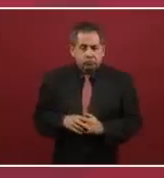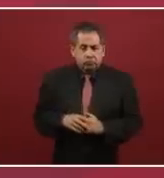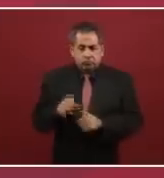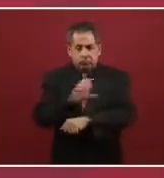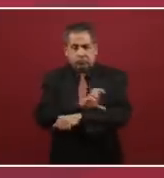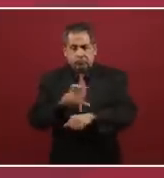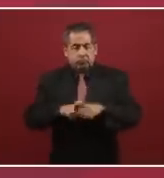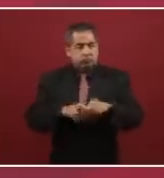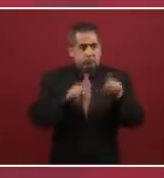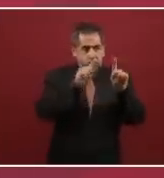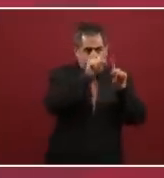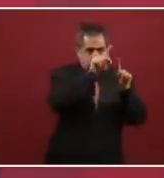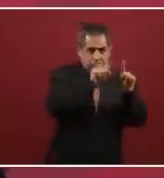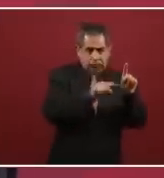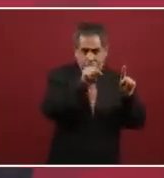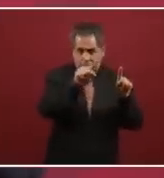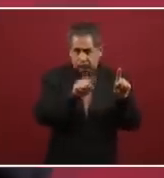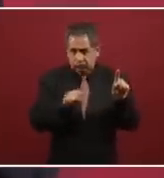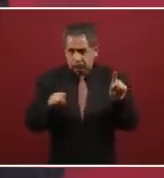coordinaciones.